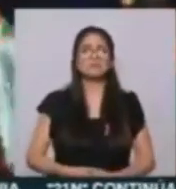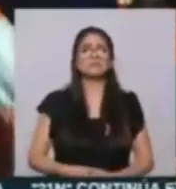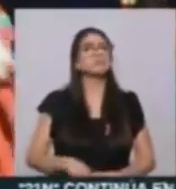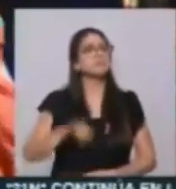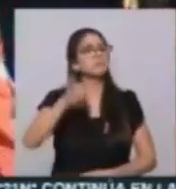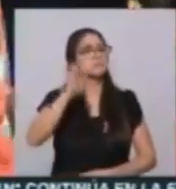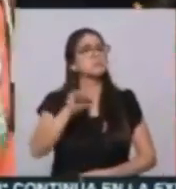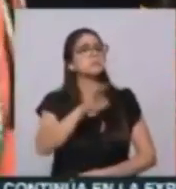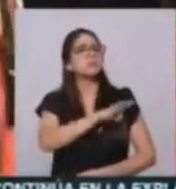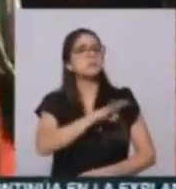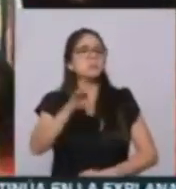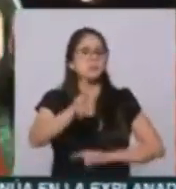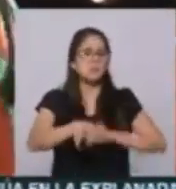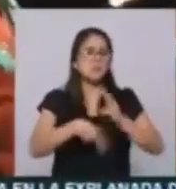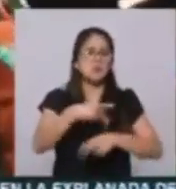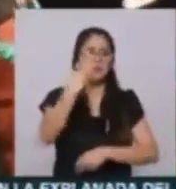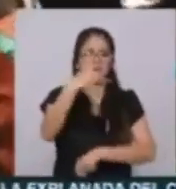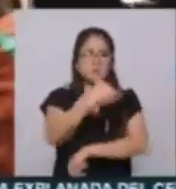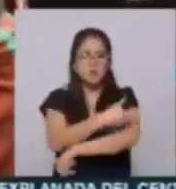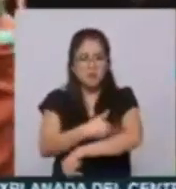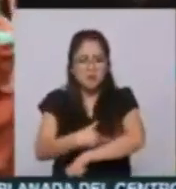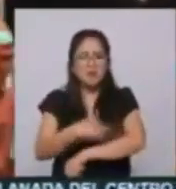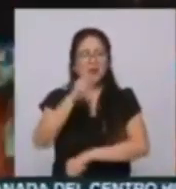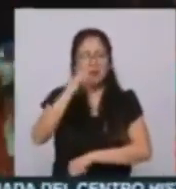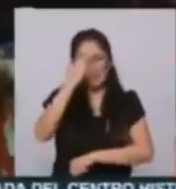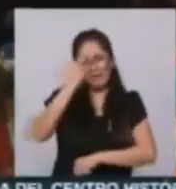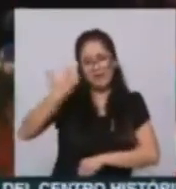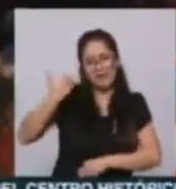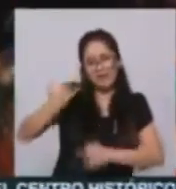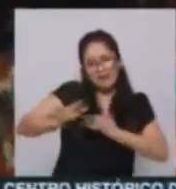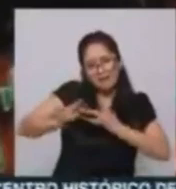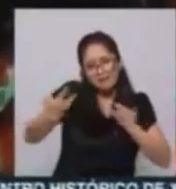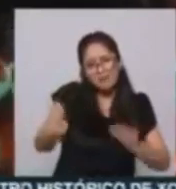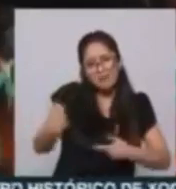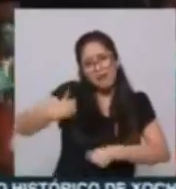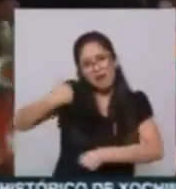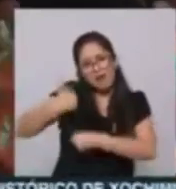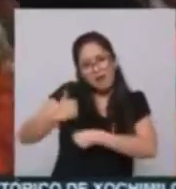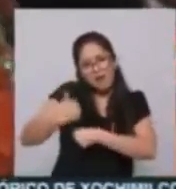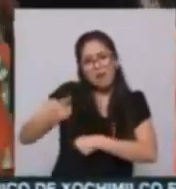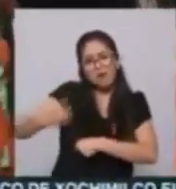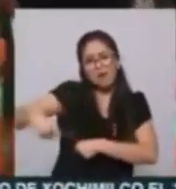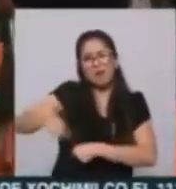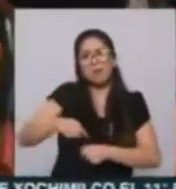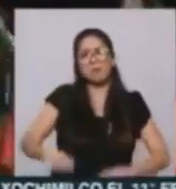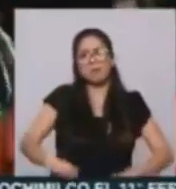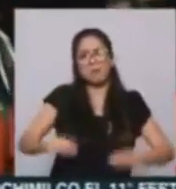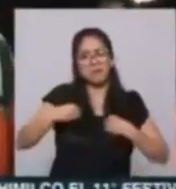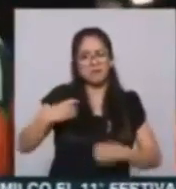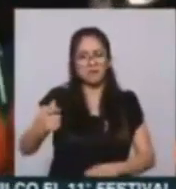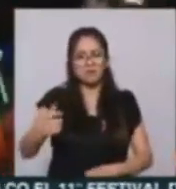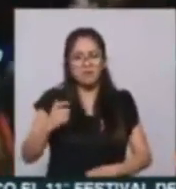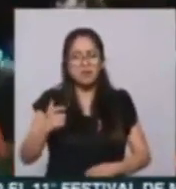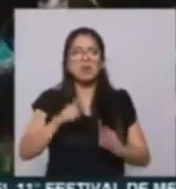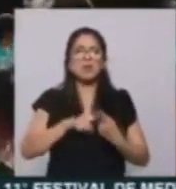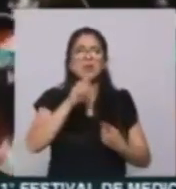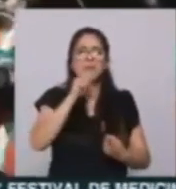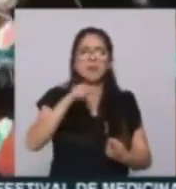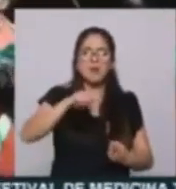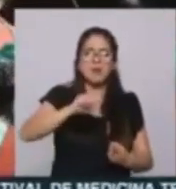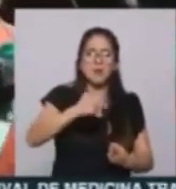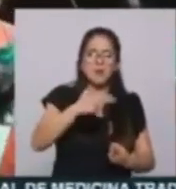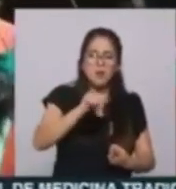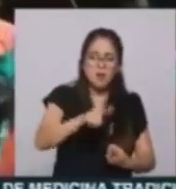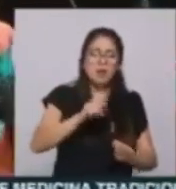en el cual explicamos la historia que nuestros abuelos siempre nos han contado, las Xochimilcas, ¿no? Así como existe el Nahual, las